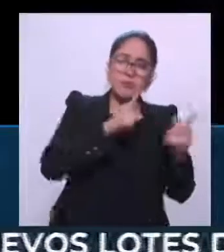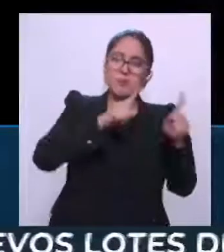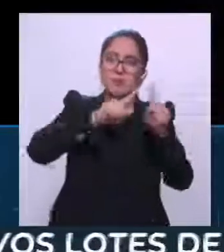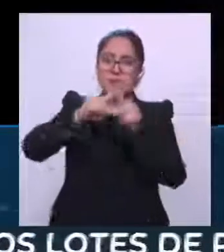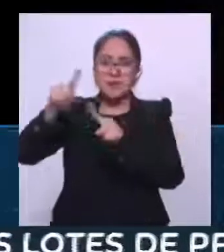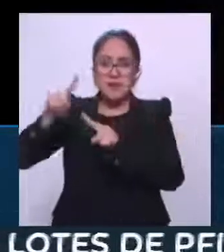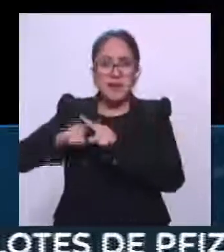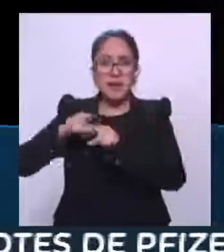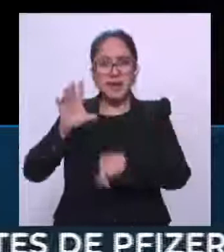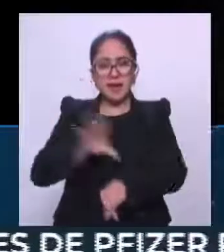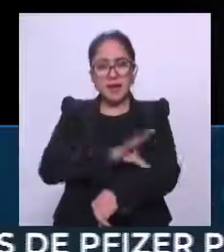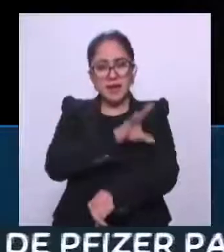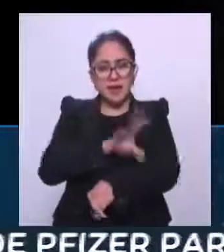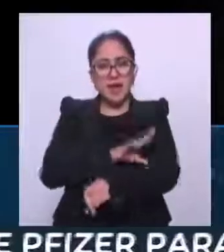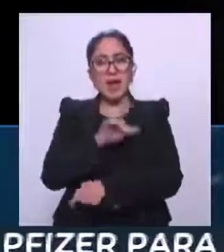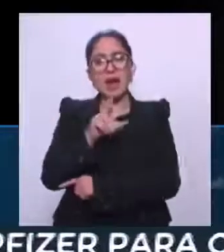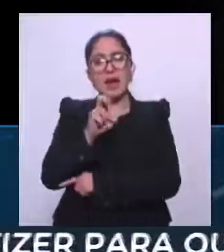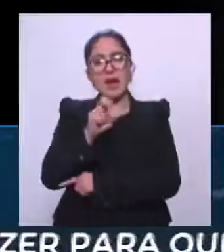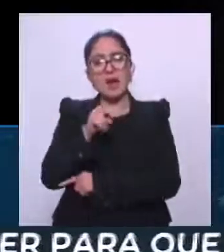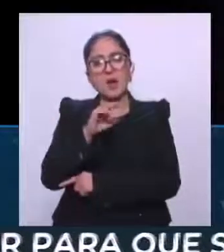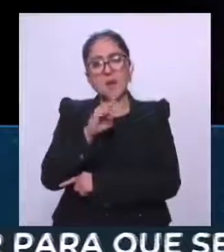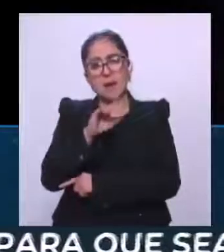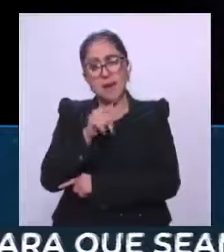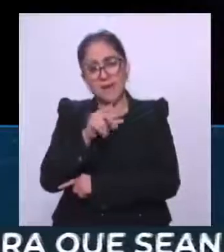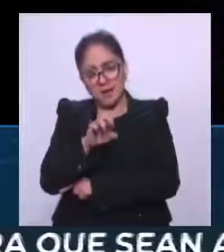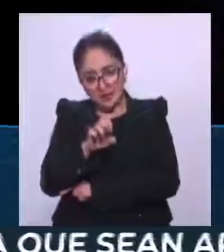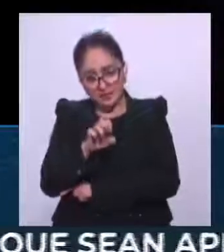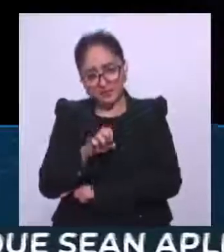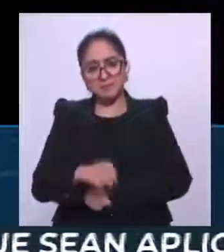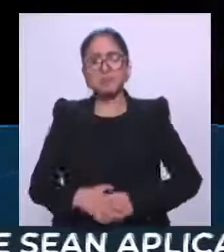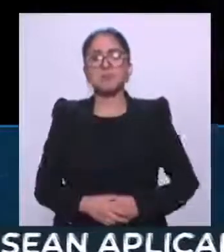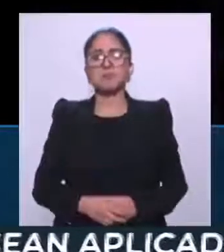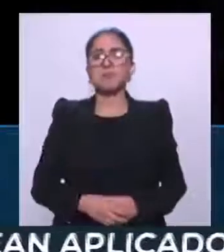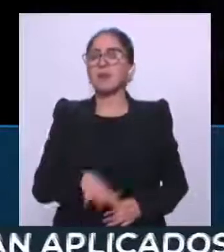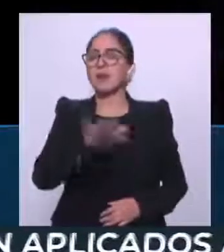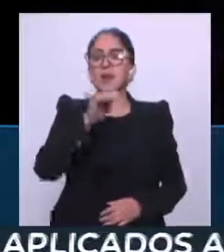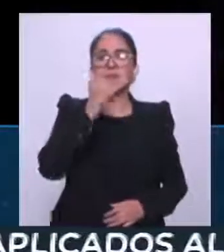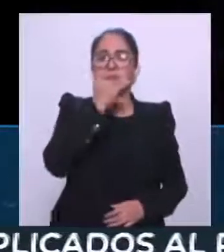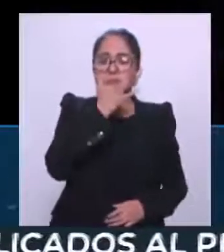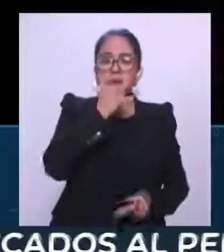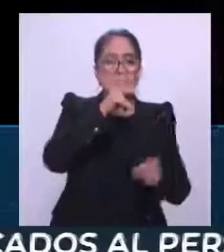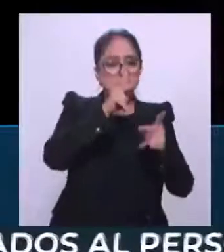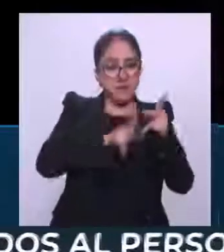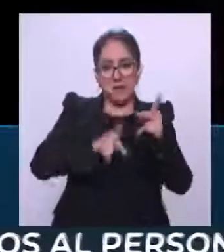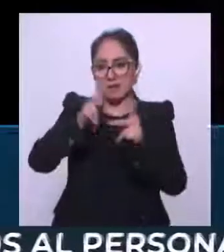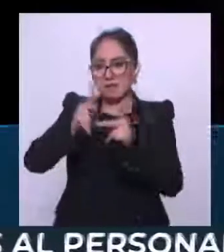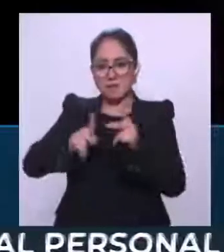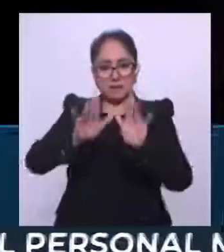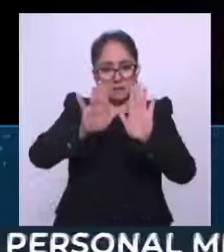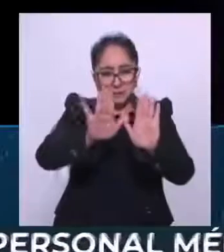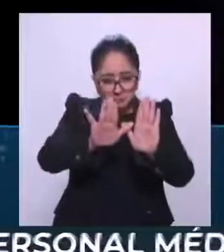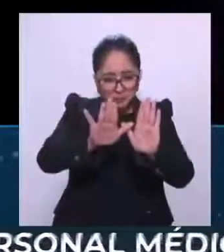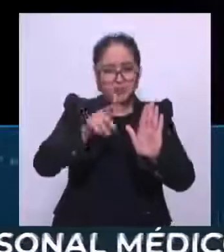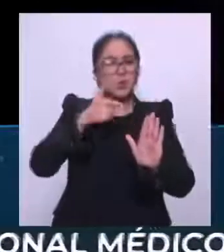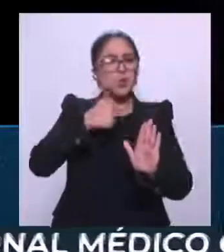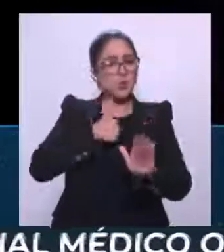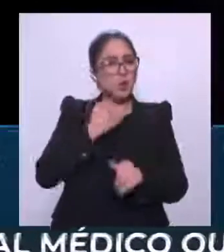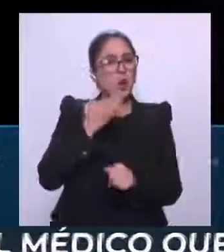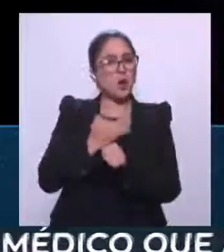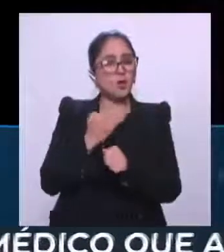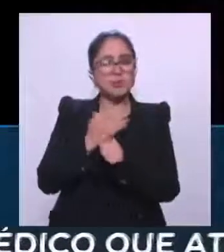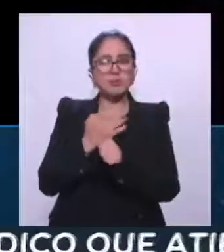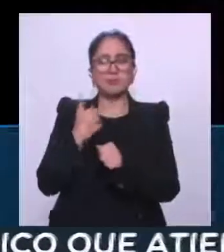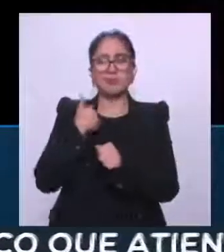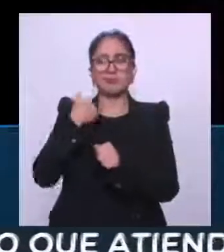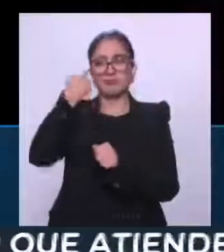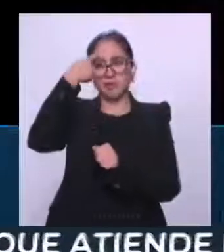energías renovables. Sí, vámonos por partes, porque hay 2 cosas que me quedan ahí la duda en medio de